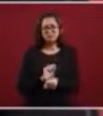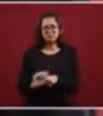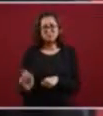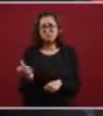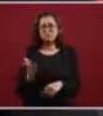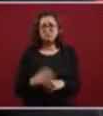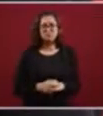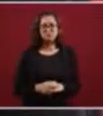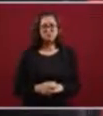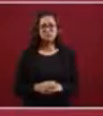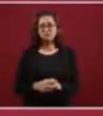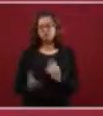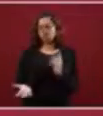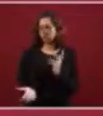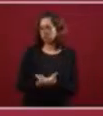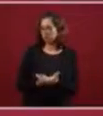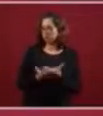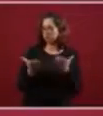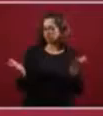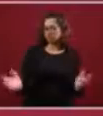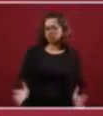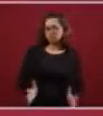Y ahora